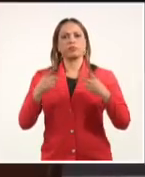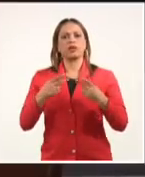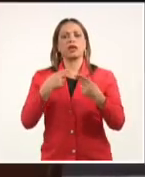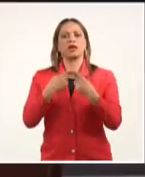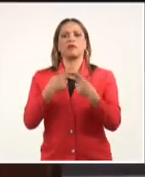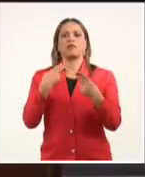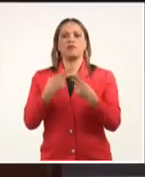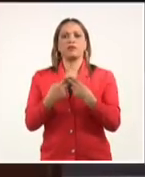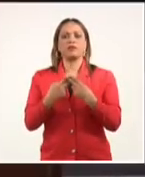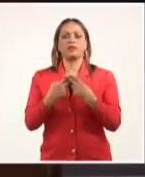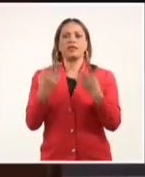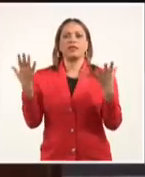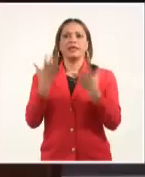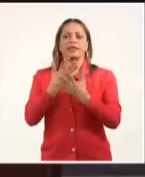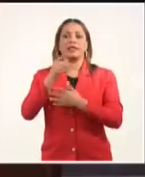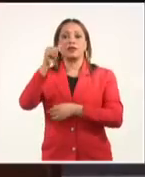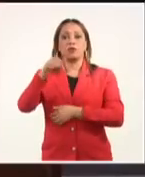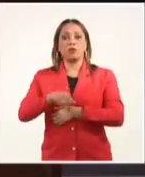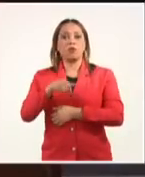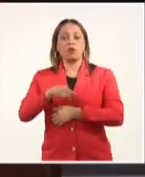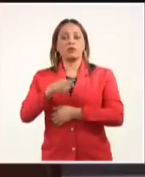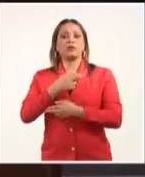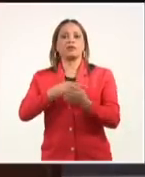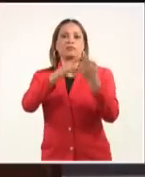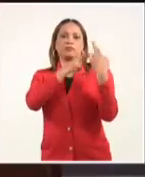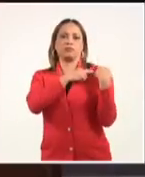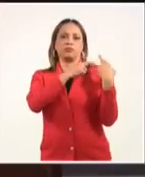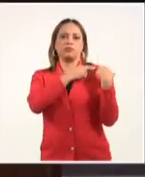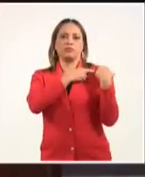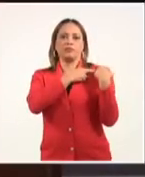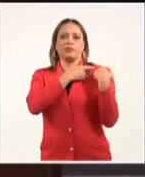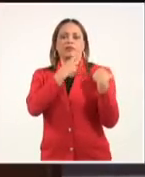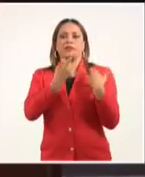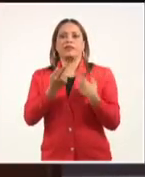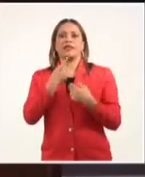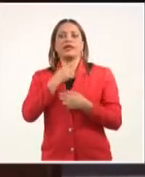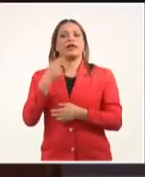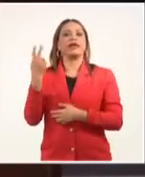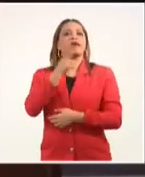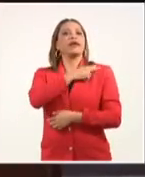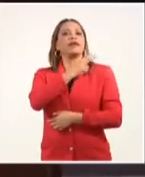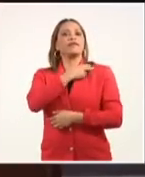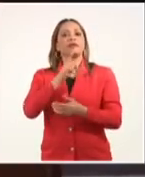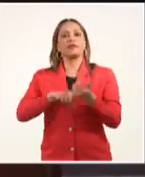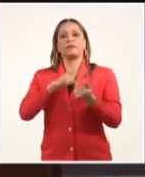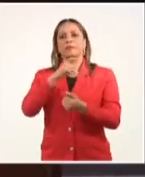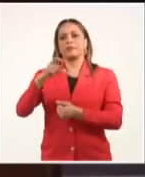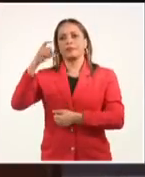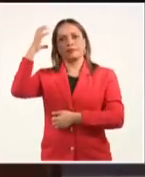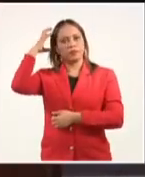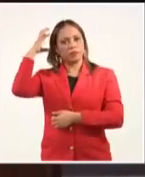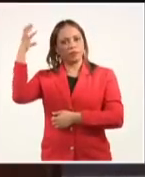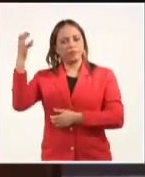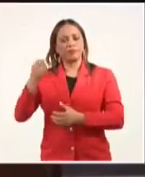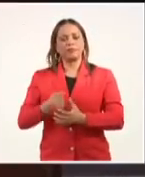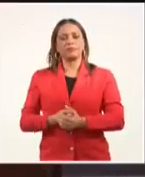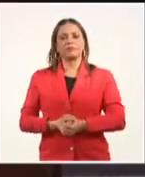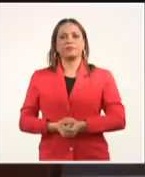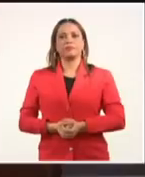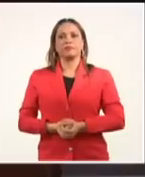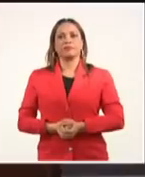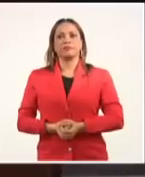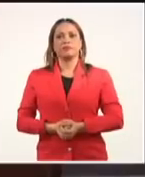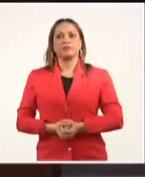en quienes hoy ocupan responsabilidades de dirección en nuestro partido y gobierno, y en